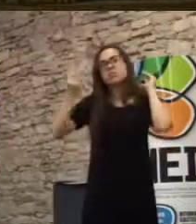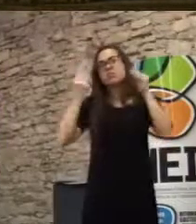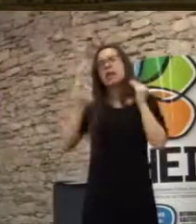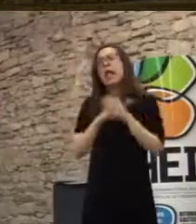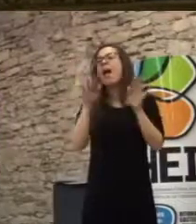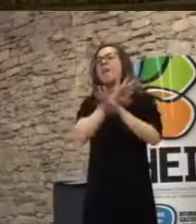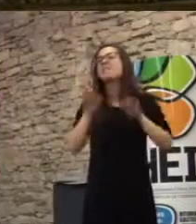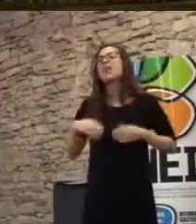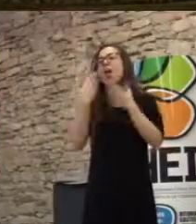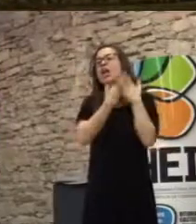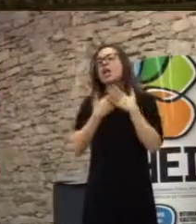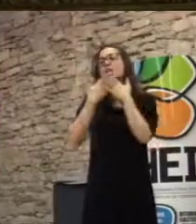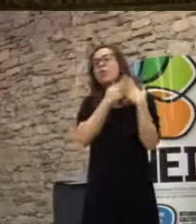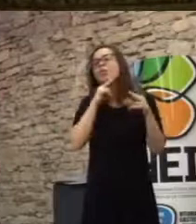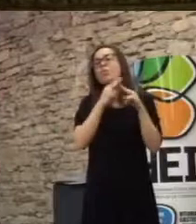así